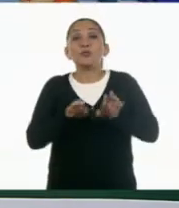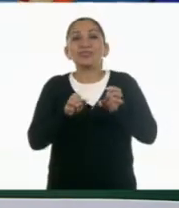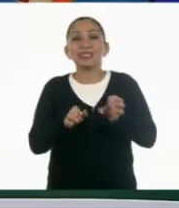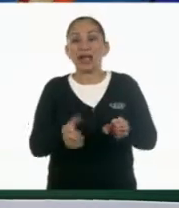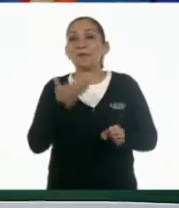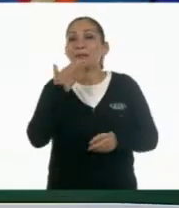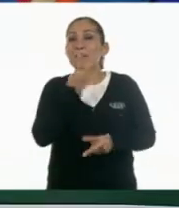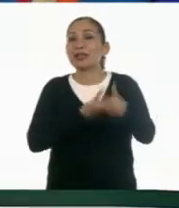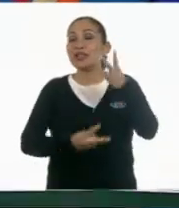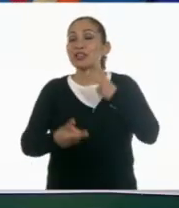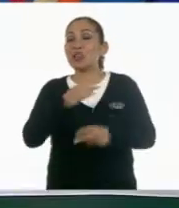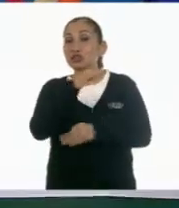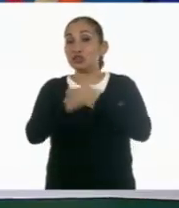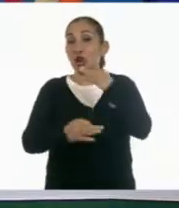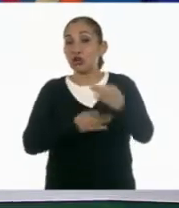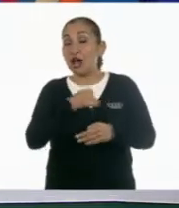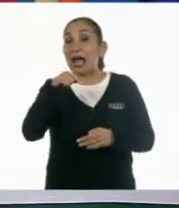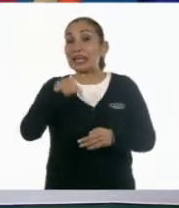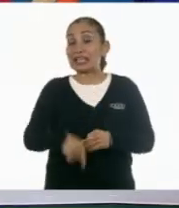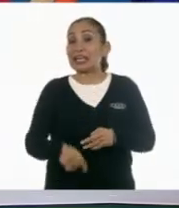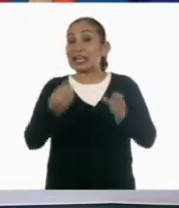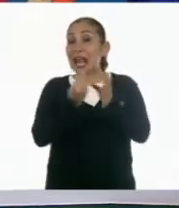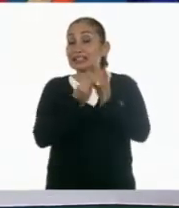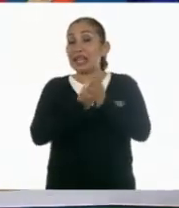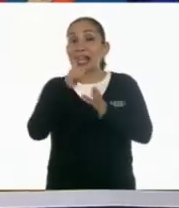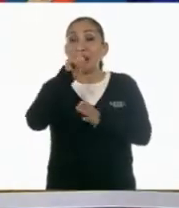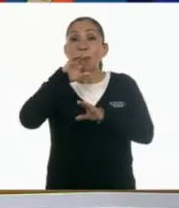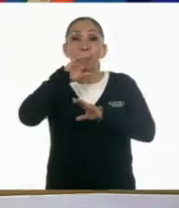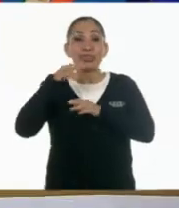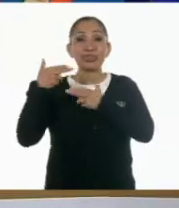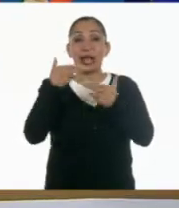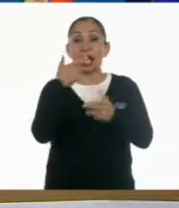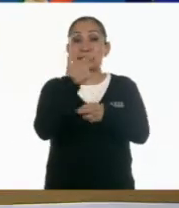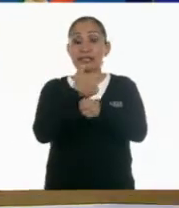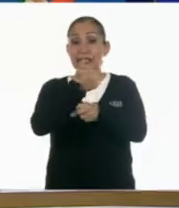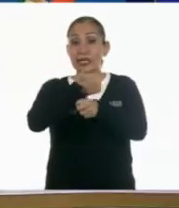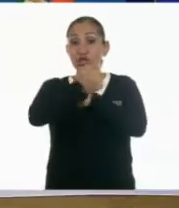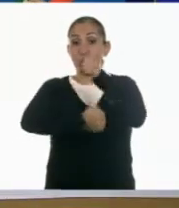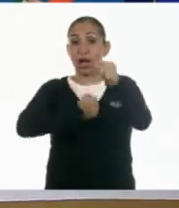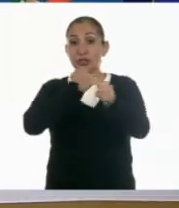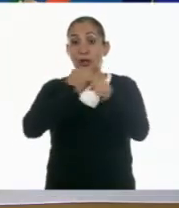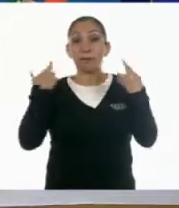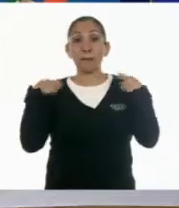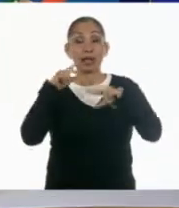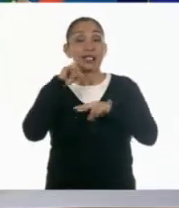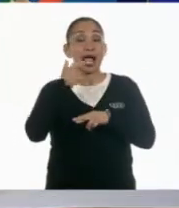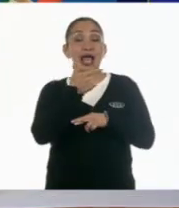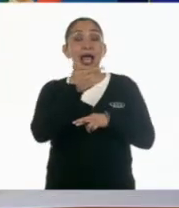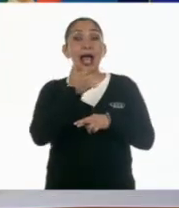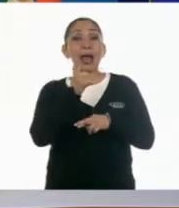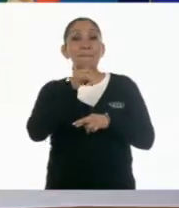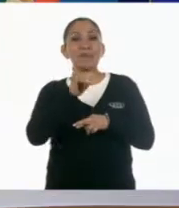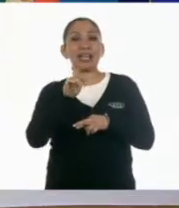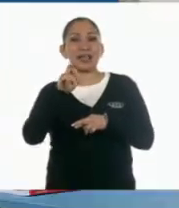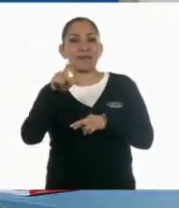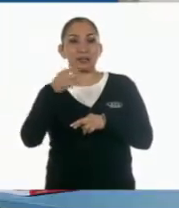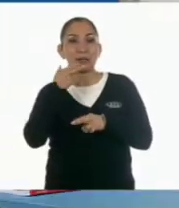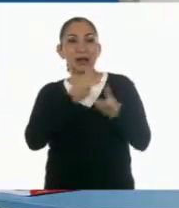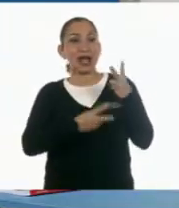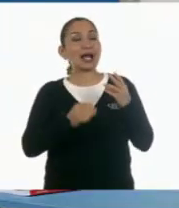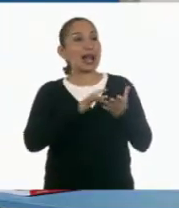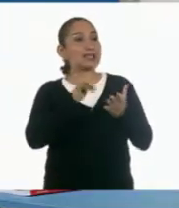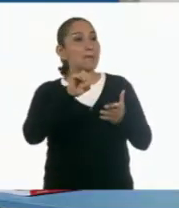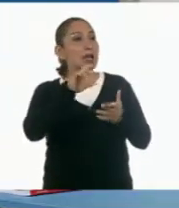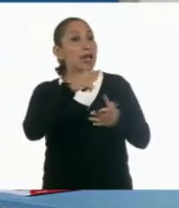están? Bienvenidas y bienvenidos a su sesión de lengua materna para sexto grado. Maestra Gaby Rivas, bienvenida. Muchas gracias,